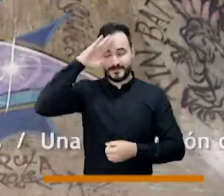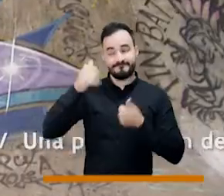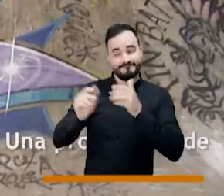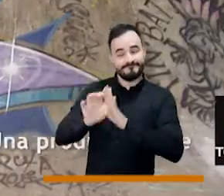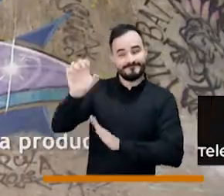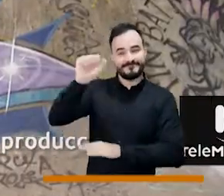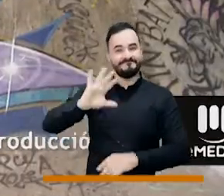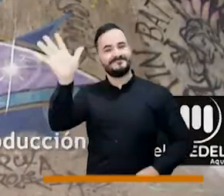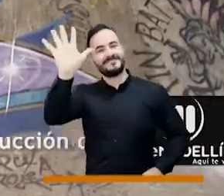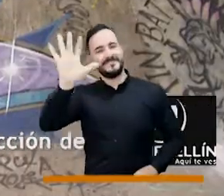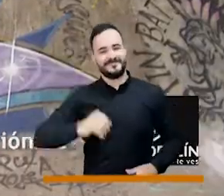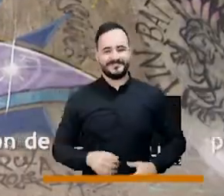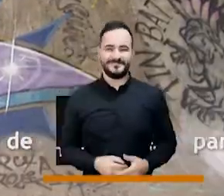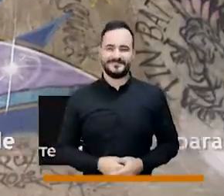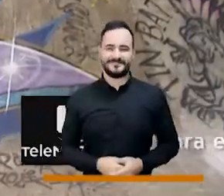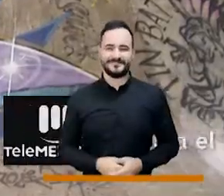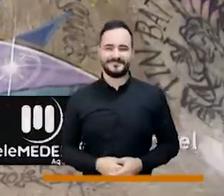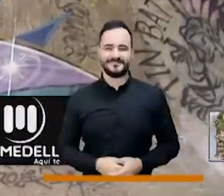éxitos. Chao, chao.